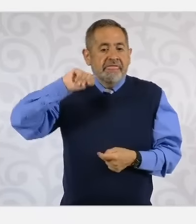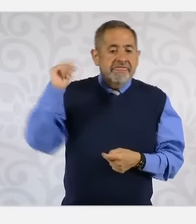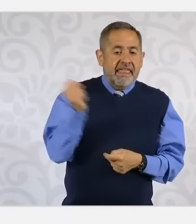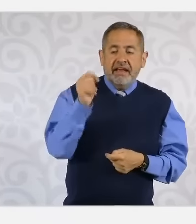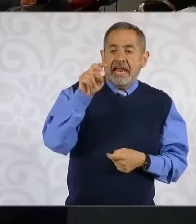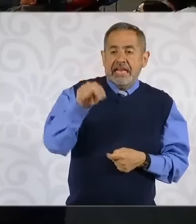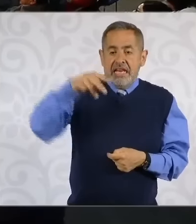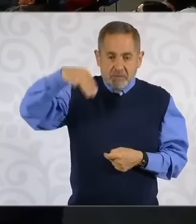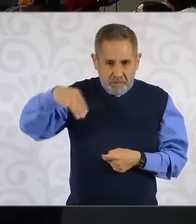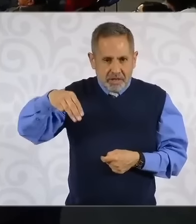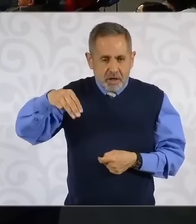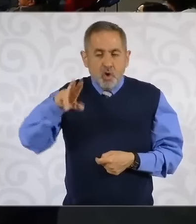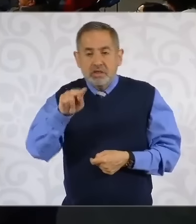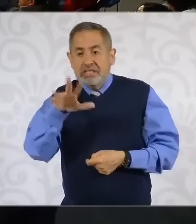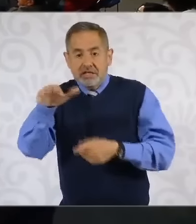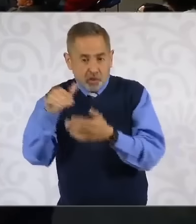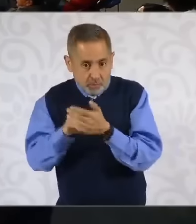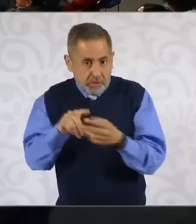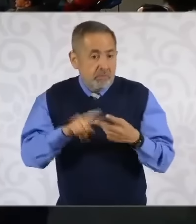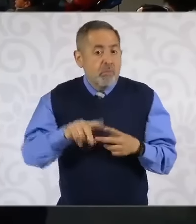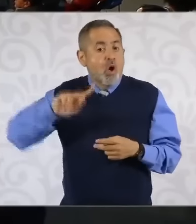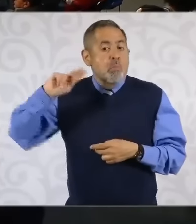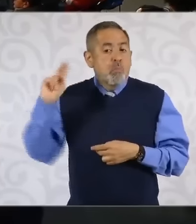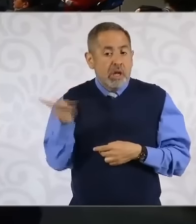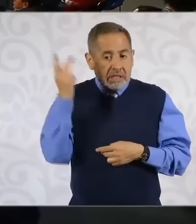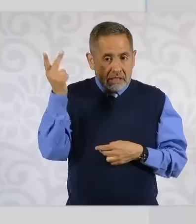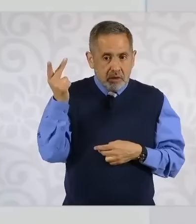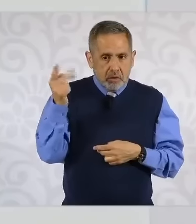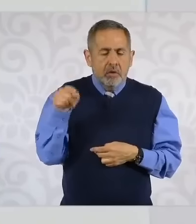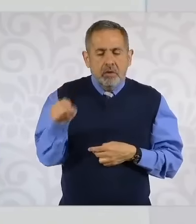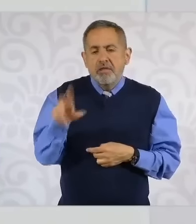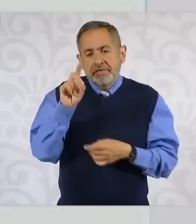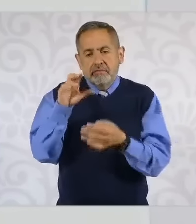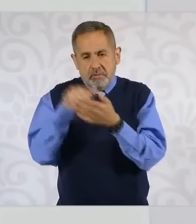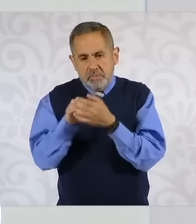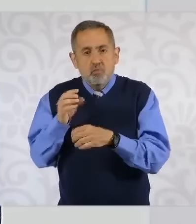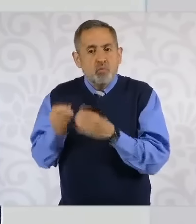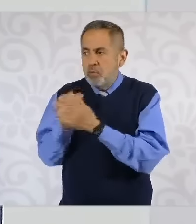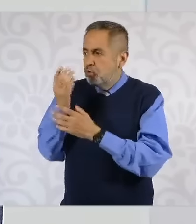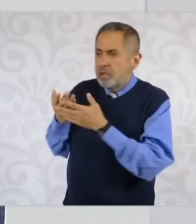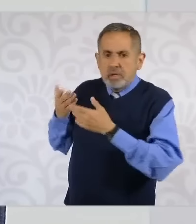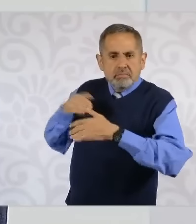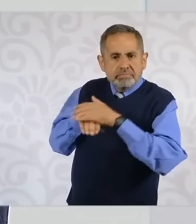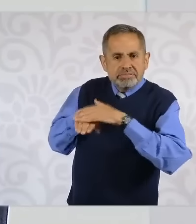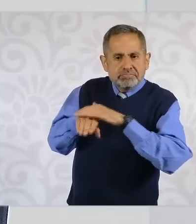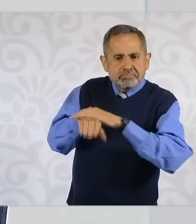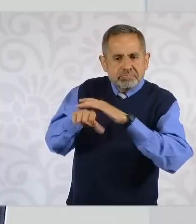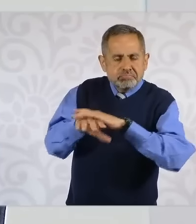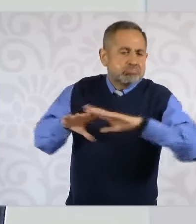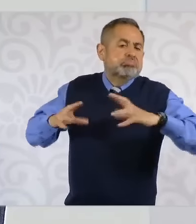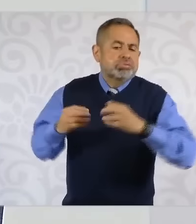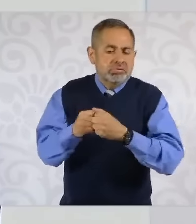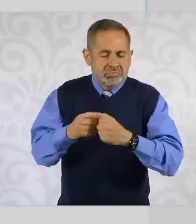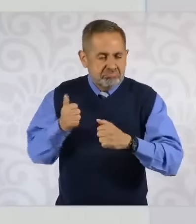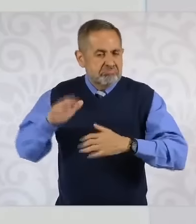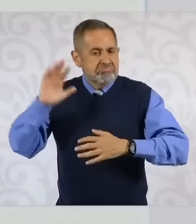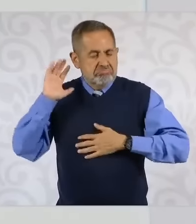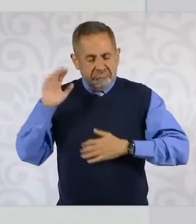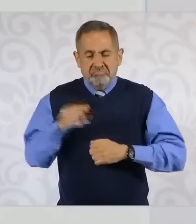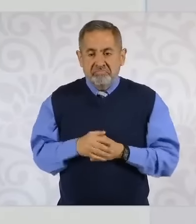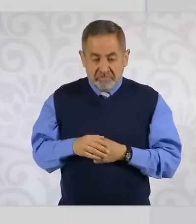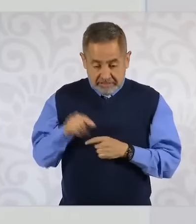México 85,000 y el Politécnico Nacional 30,000. Nos estamos comprometiendo a que en el